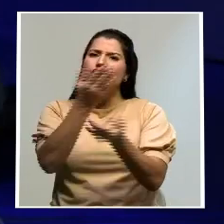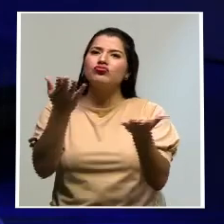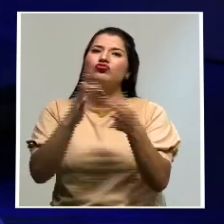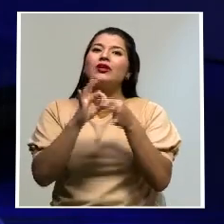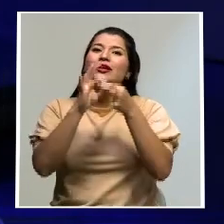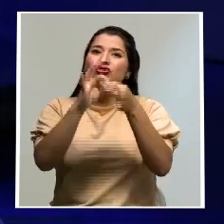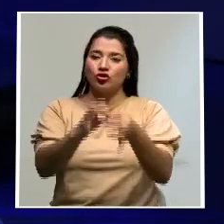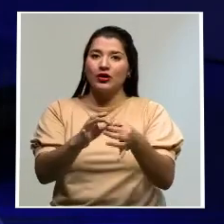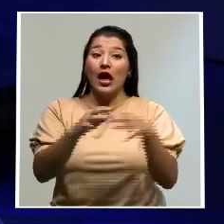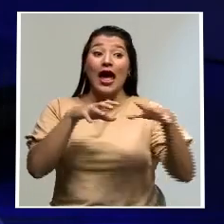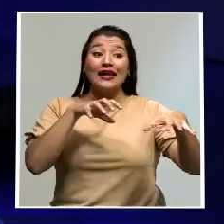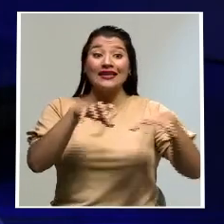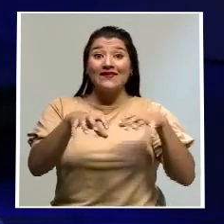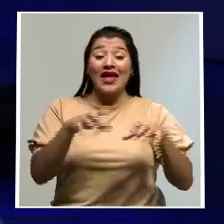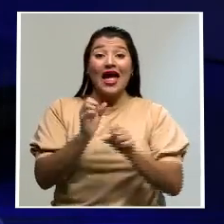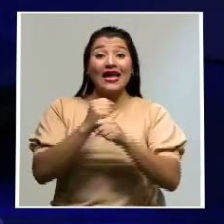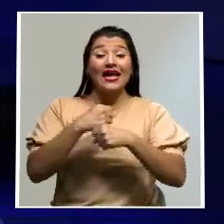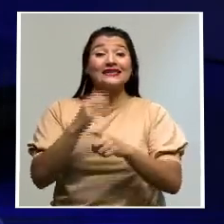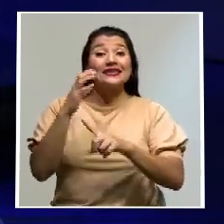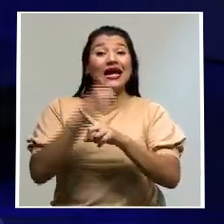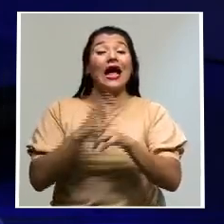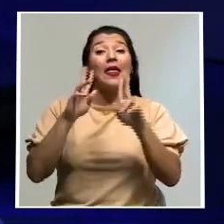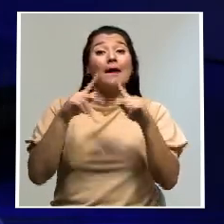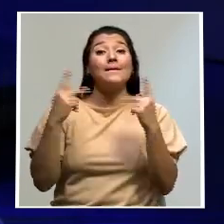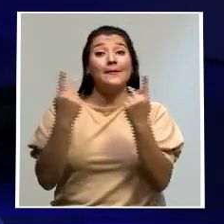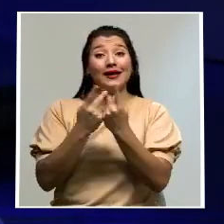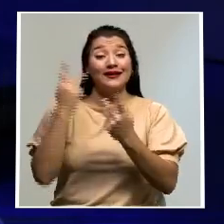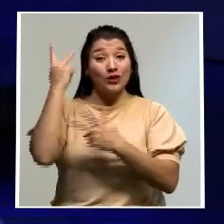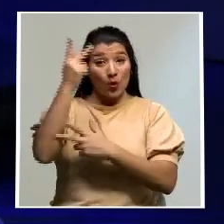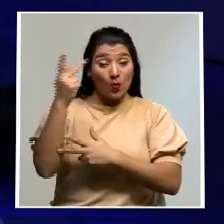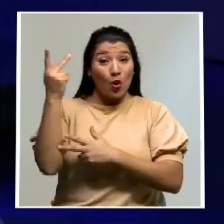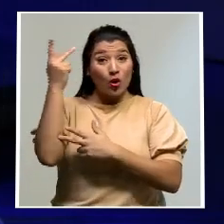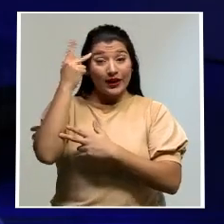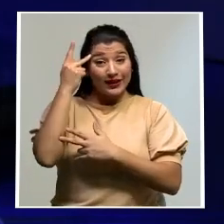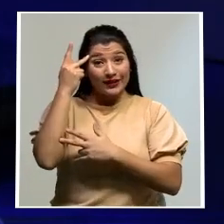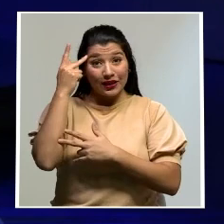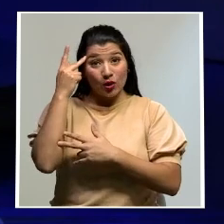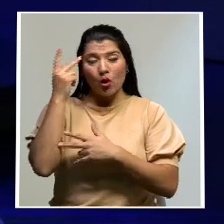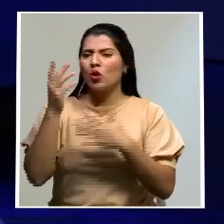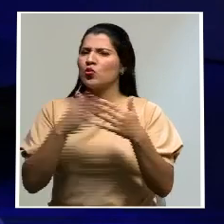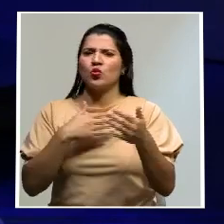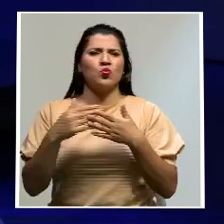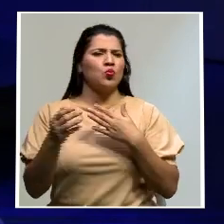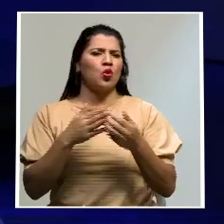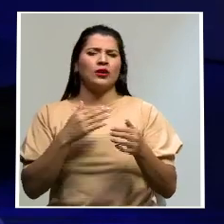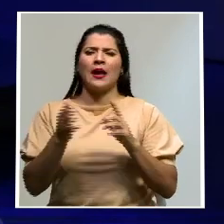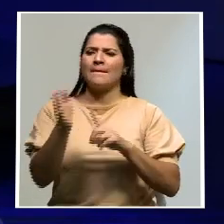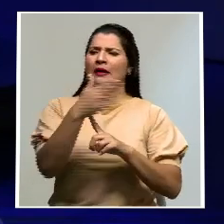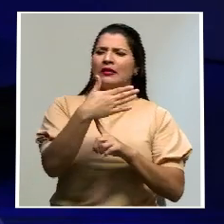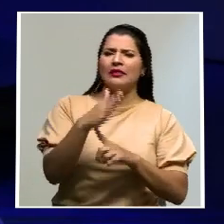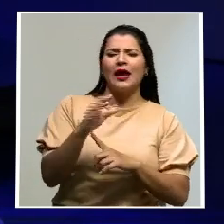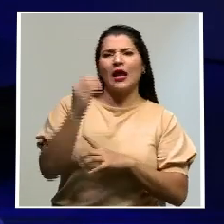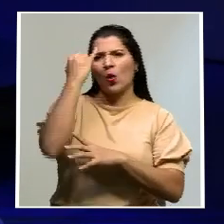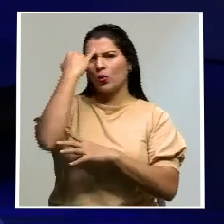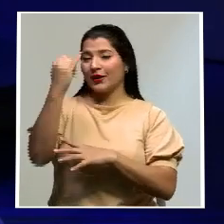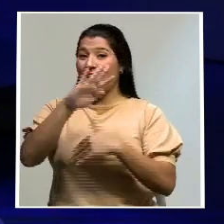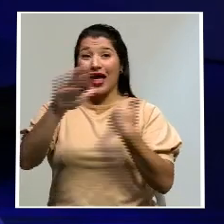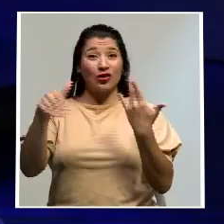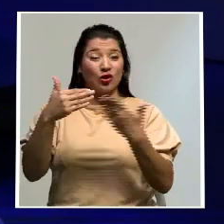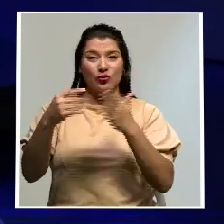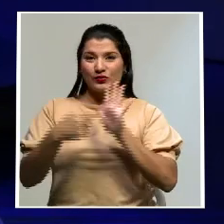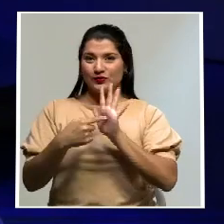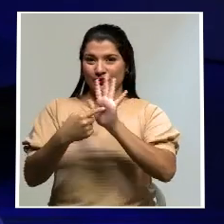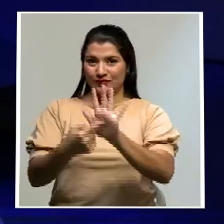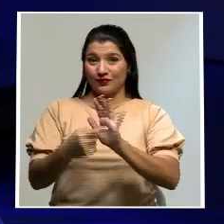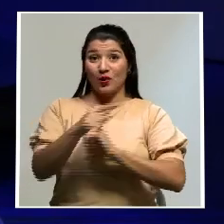todos los partidos políticos que participen en la campaña sin distinguir banderas ni ideologías. En este programa